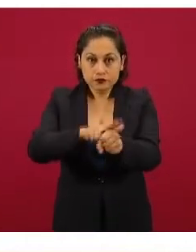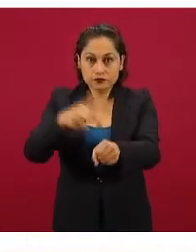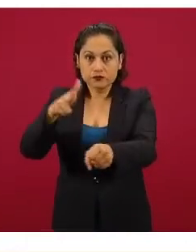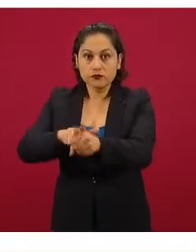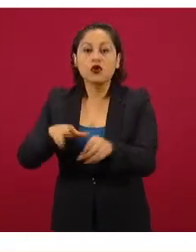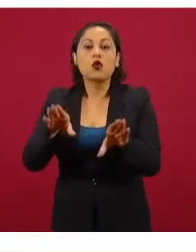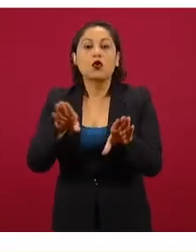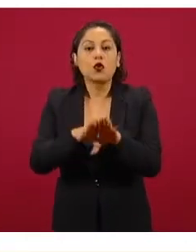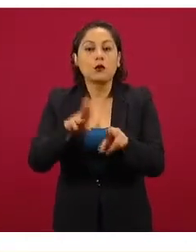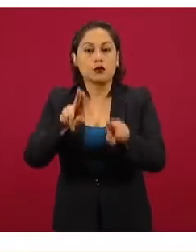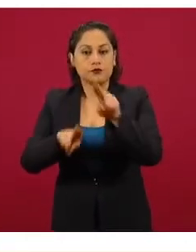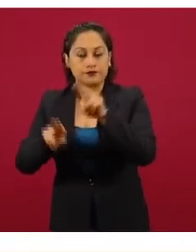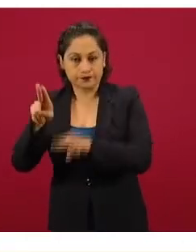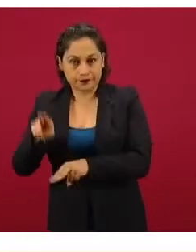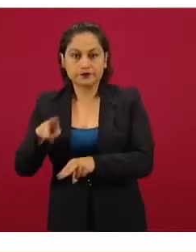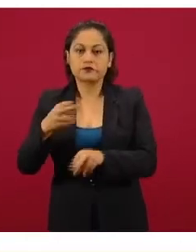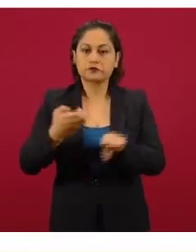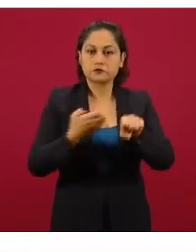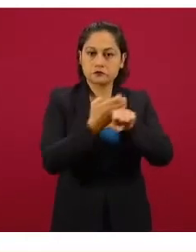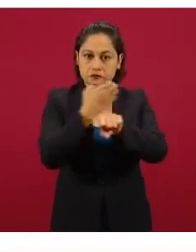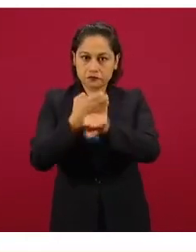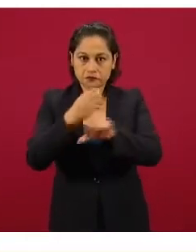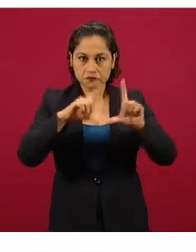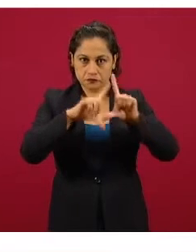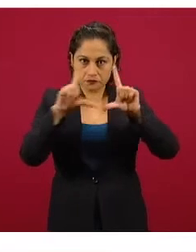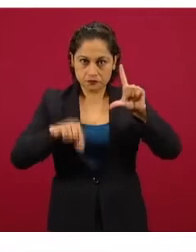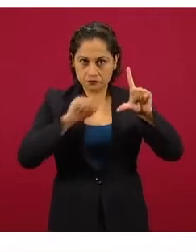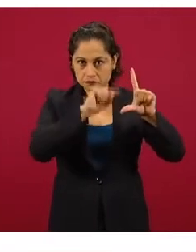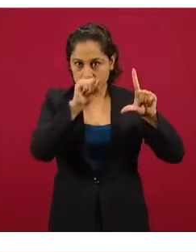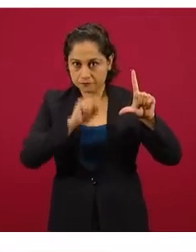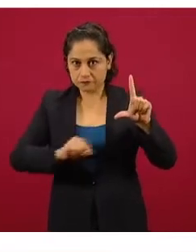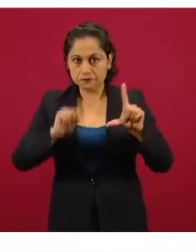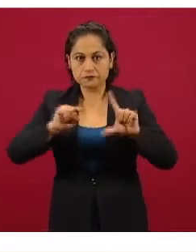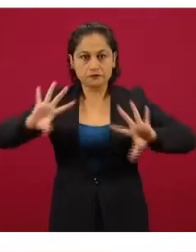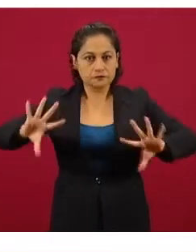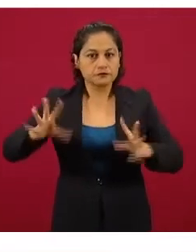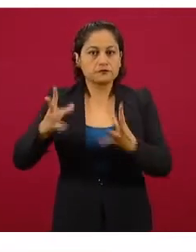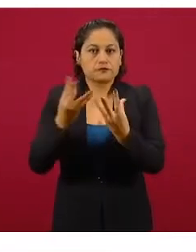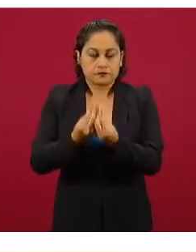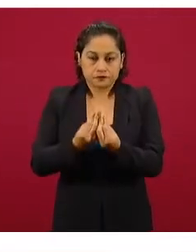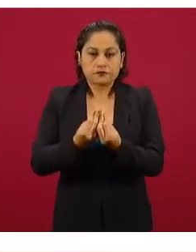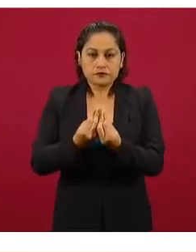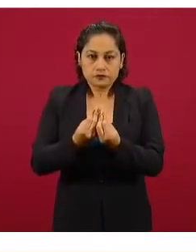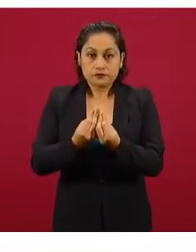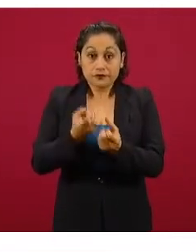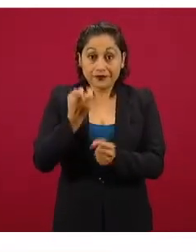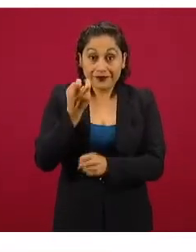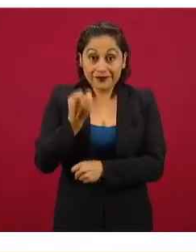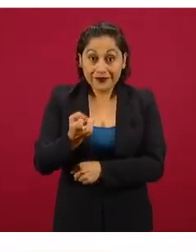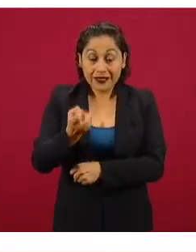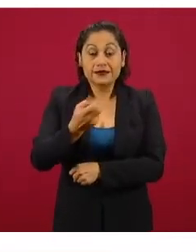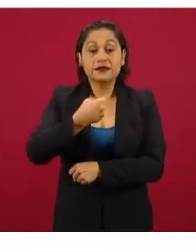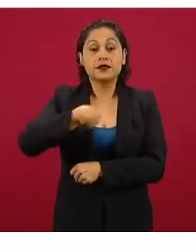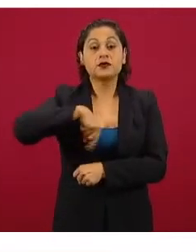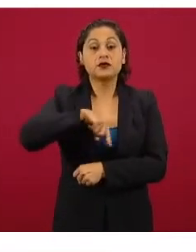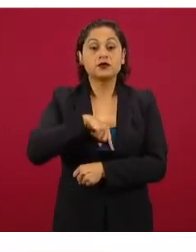de salud en cada entidad federativa. Es una sola metodología que fue consensuada con todas